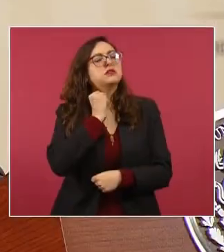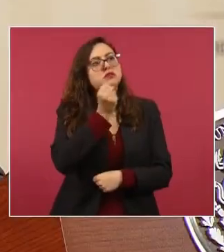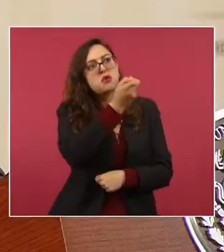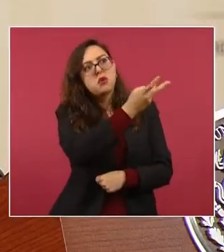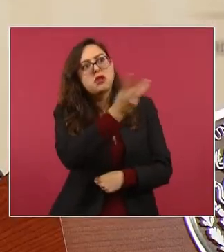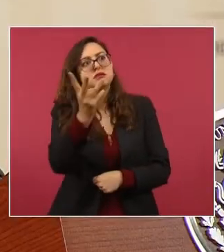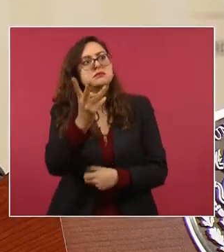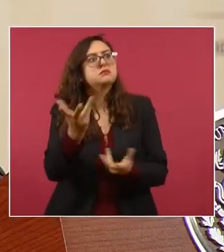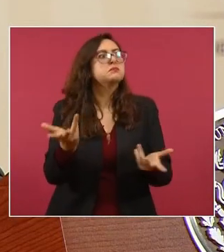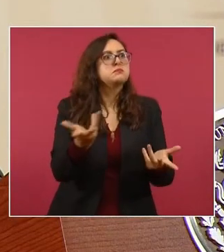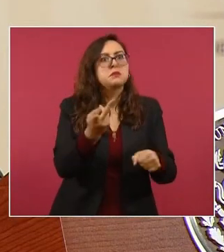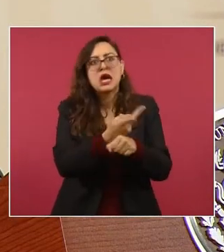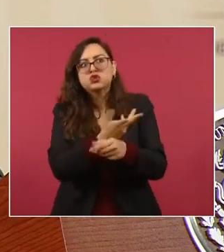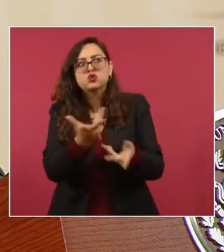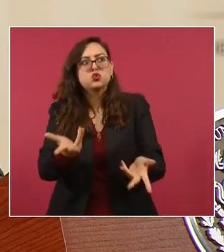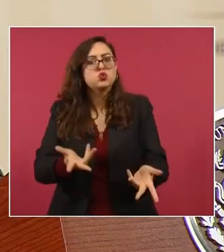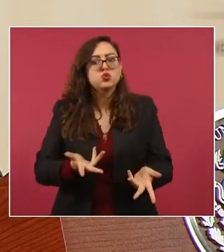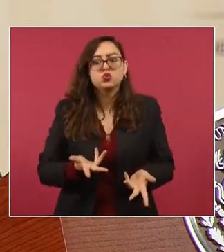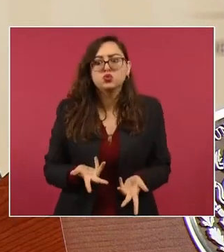de